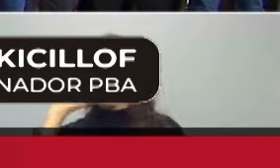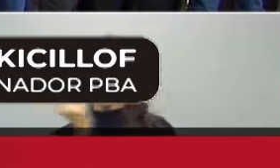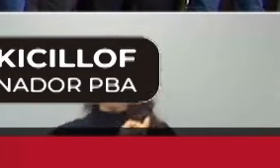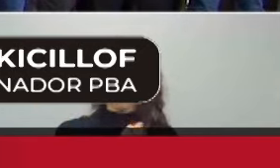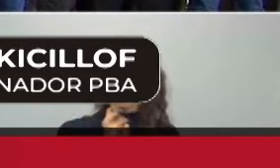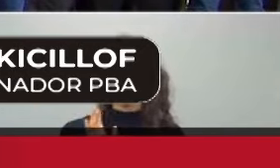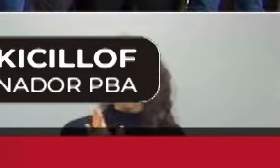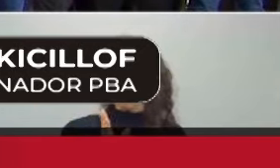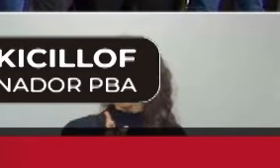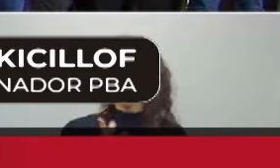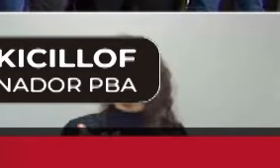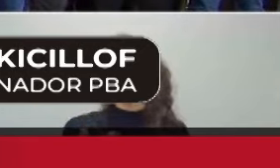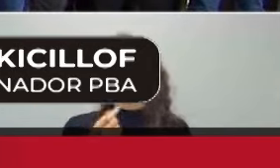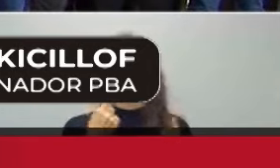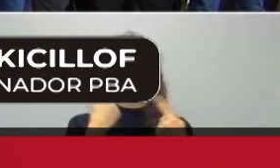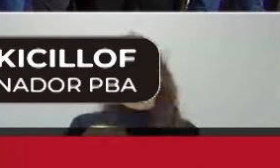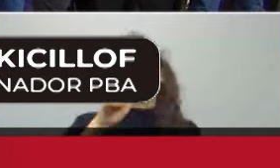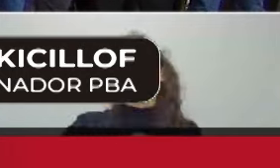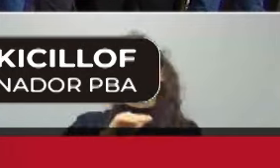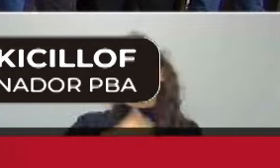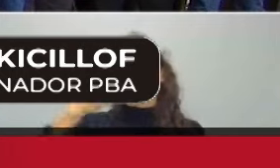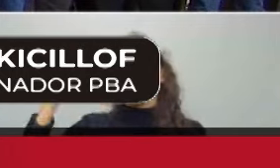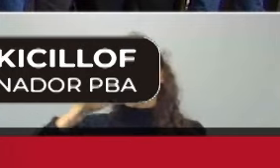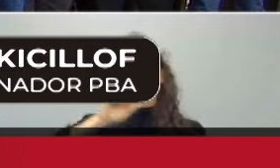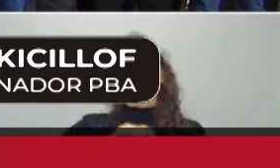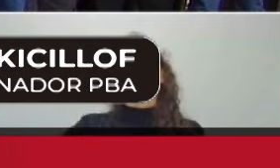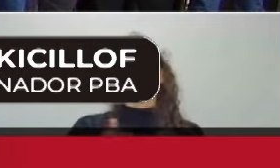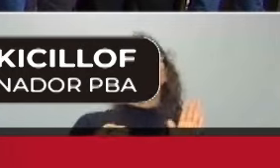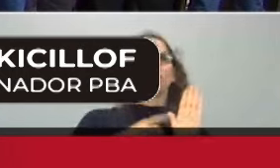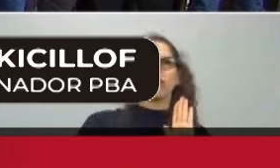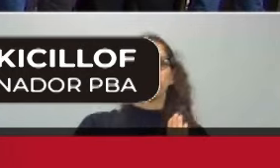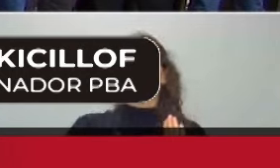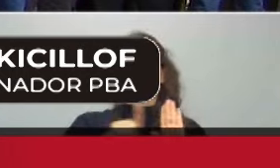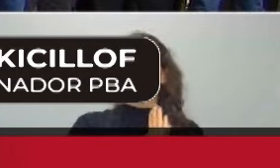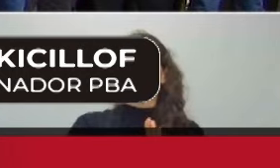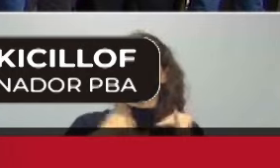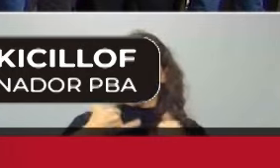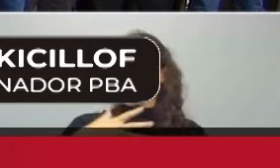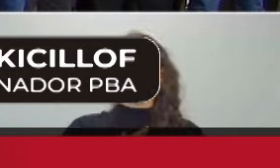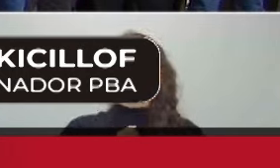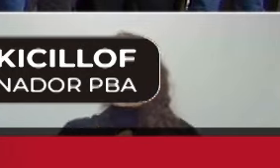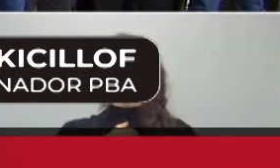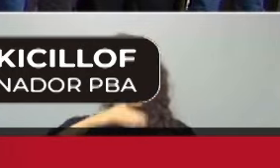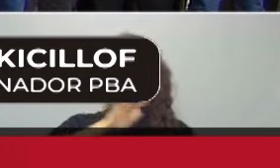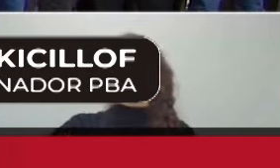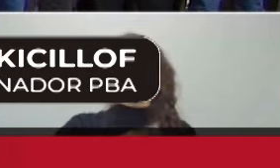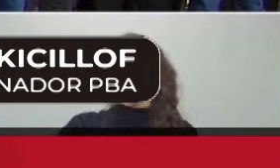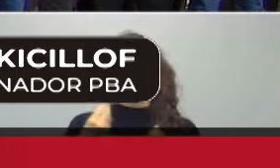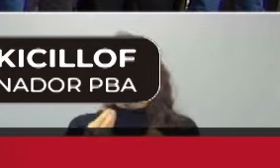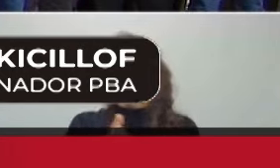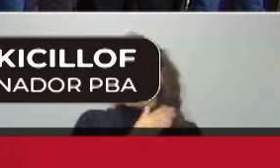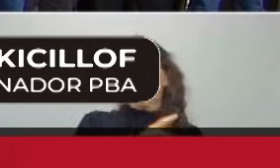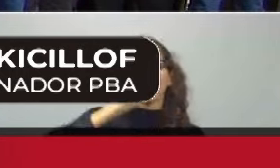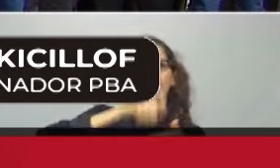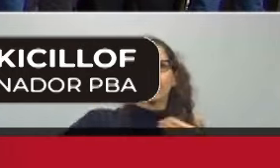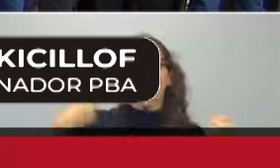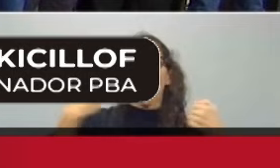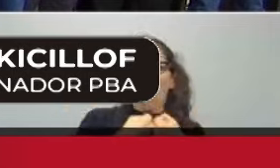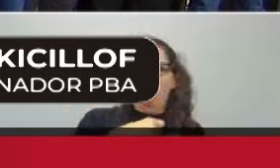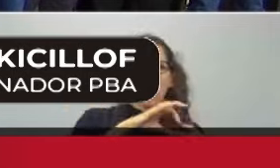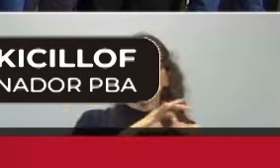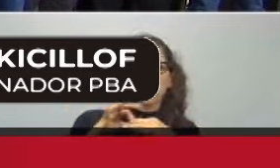incumpliendo compromisos, ya sea normativos, legales, en base a acuerdos firmados o